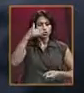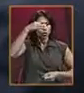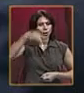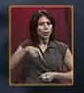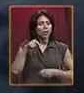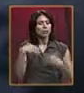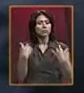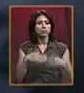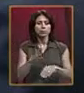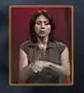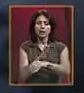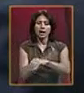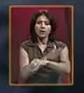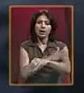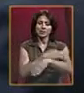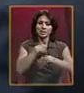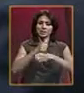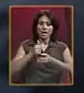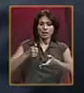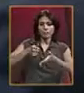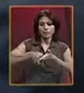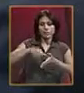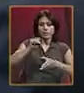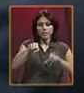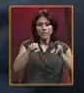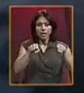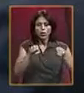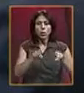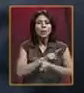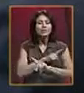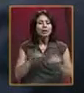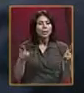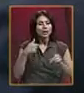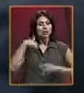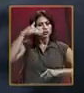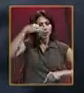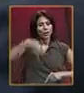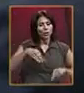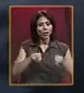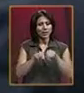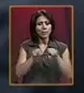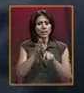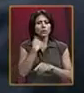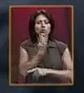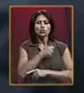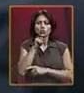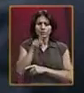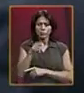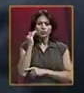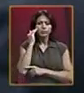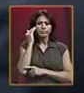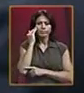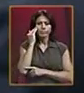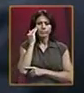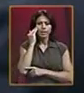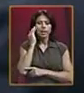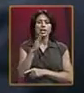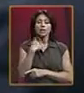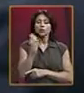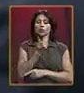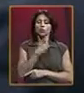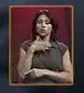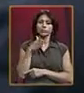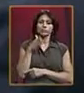gran avance que se haga el referendo. Sin embargo, yo creo que también tenemos que tener presente que llegamos al